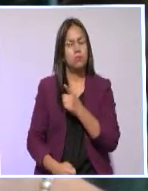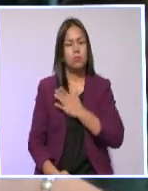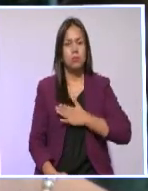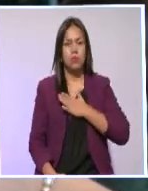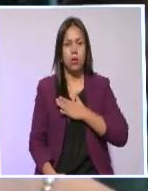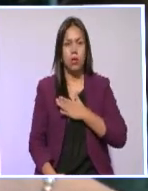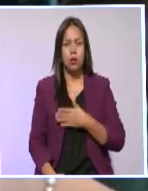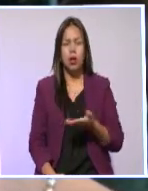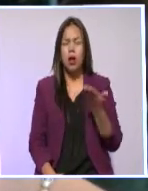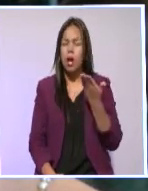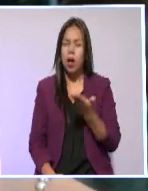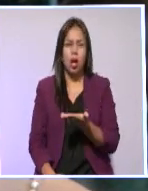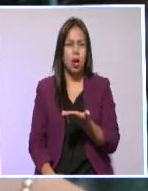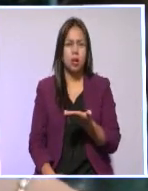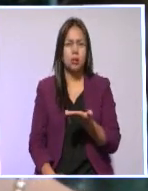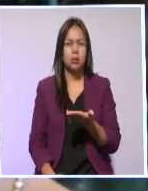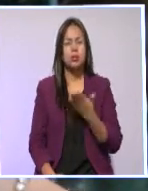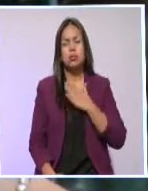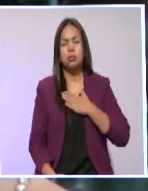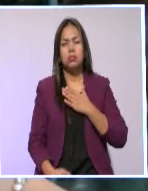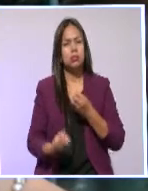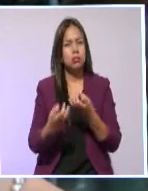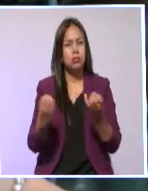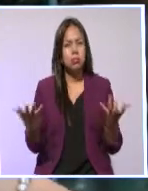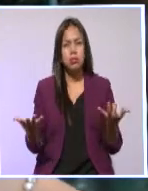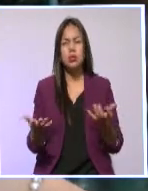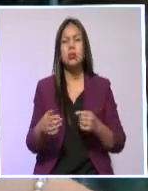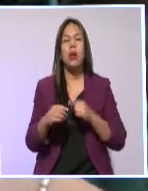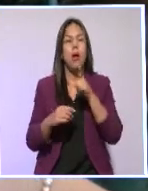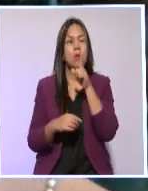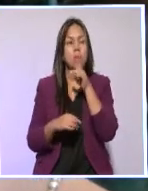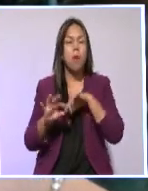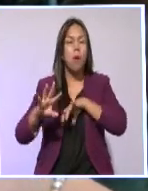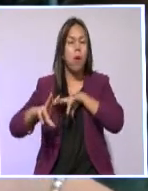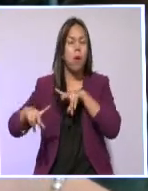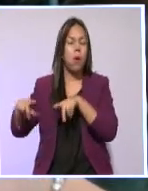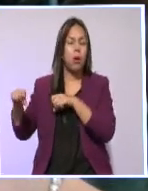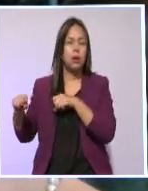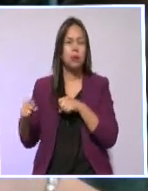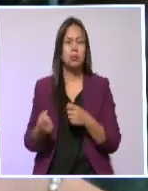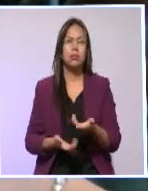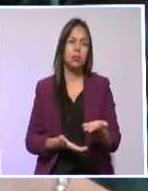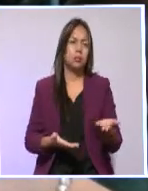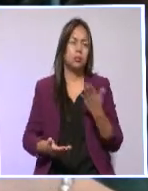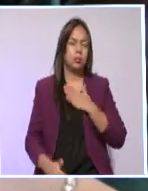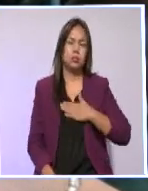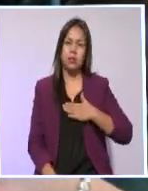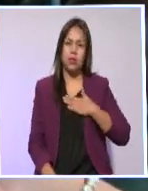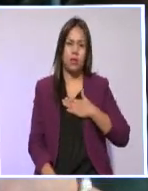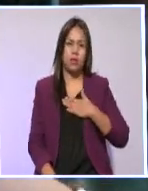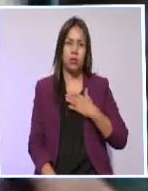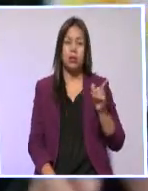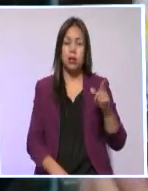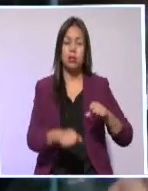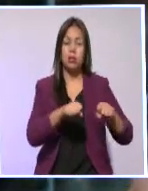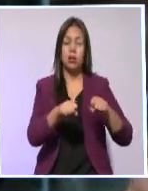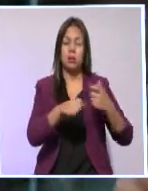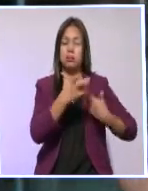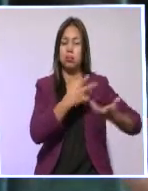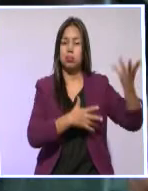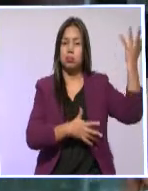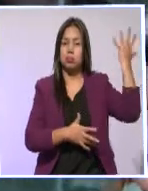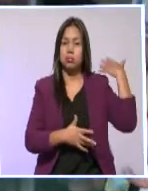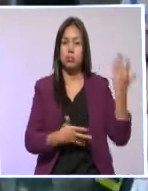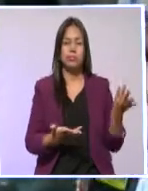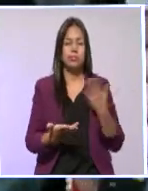con las lágrimas y la sangre de los damnificados que aún siguen sufriendo las consecuencias de este devastador terremoto del año pasado. Muchísimas